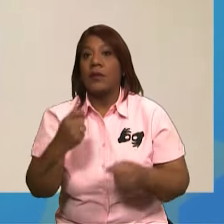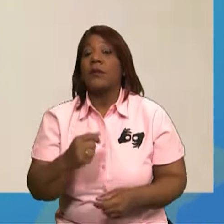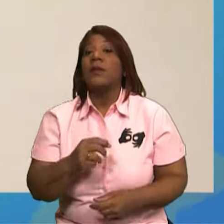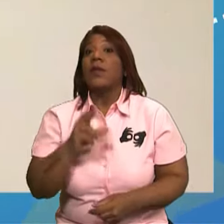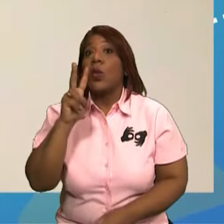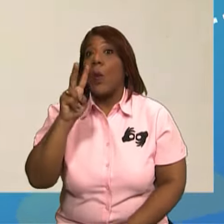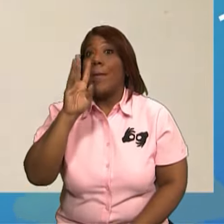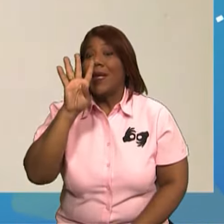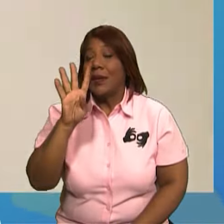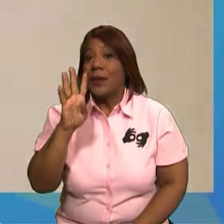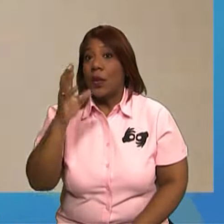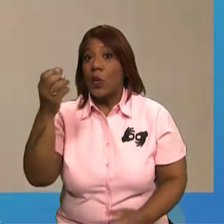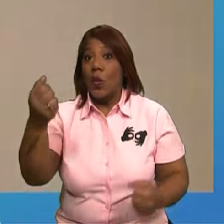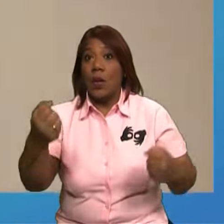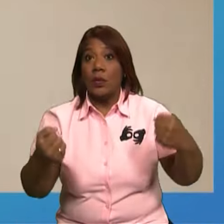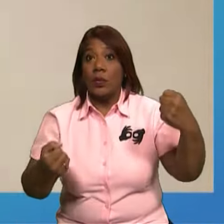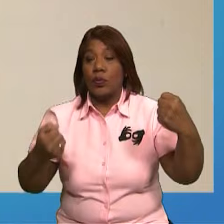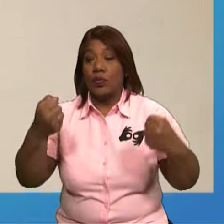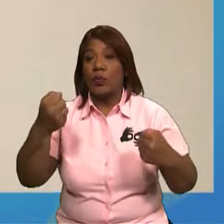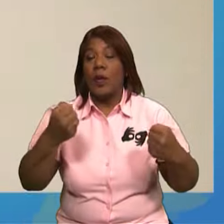Transportarían